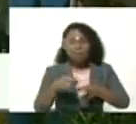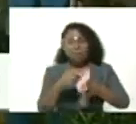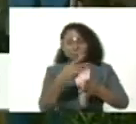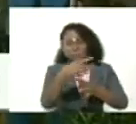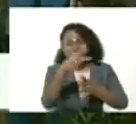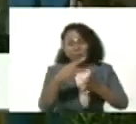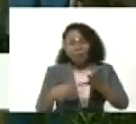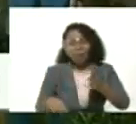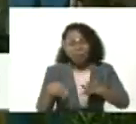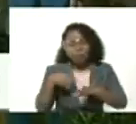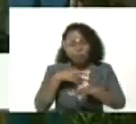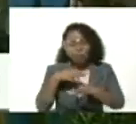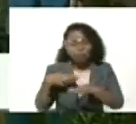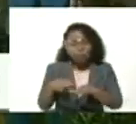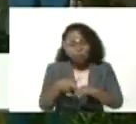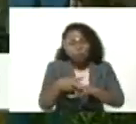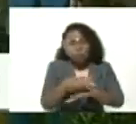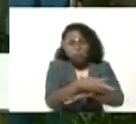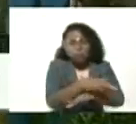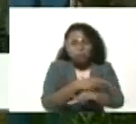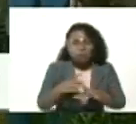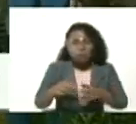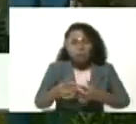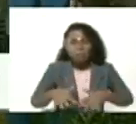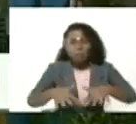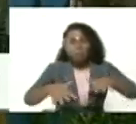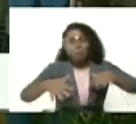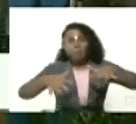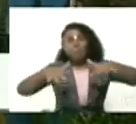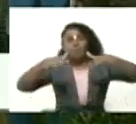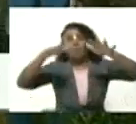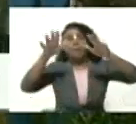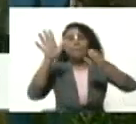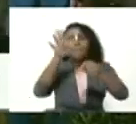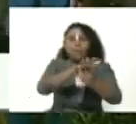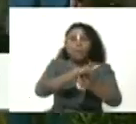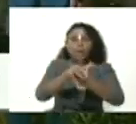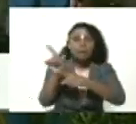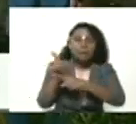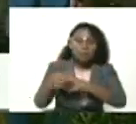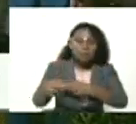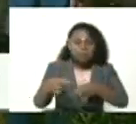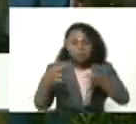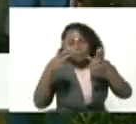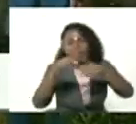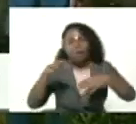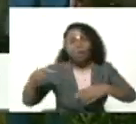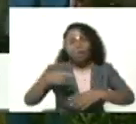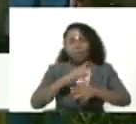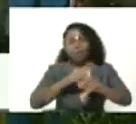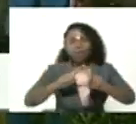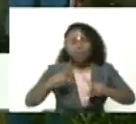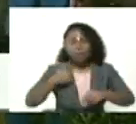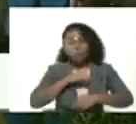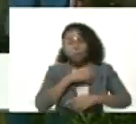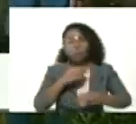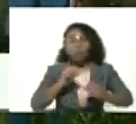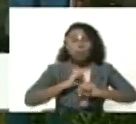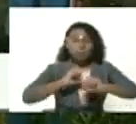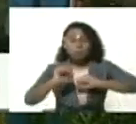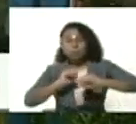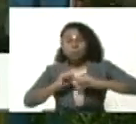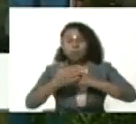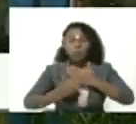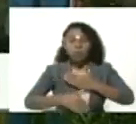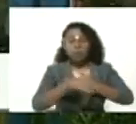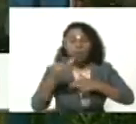El Orinoco, al estar crecido, pues represa estos ríos. Hemos tenido contingencia a lo largo de